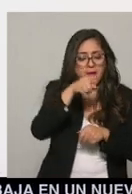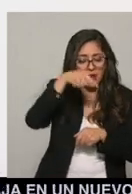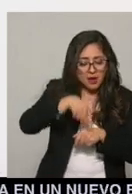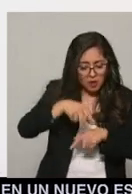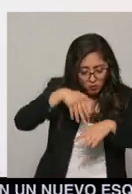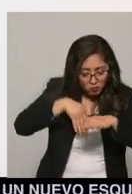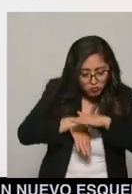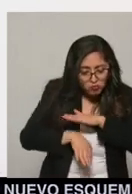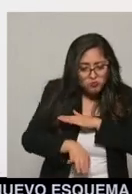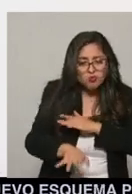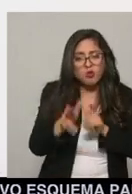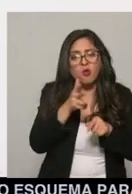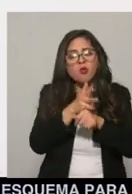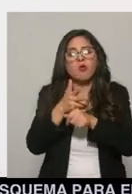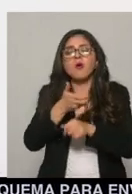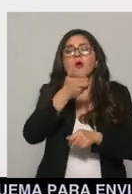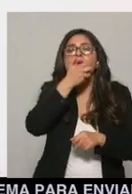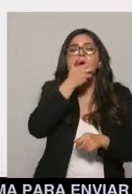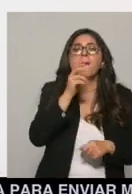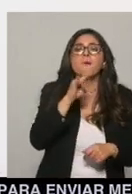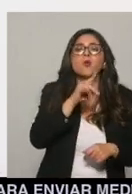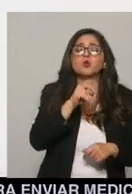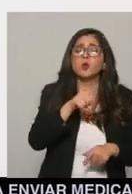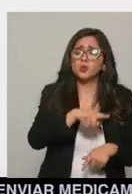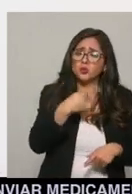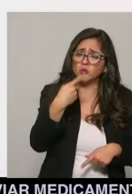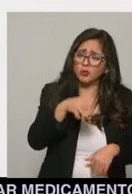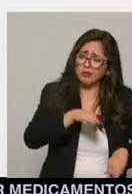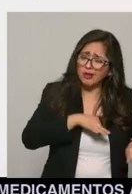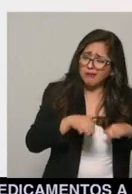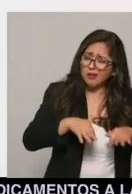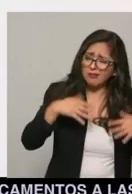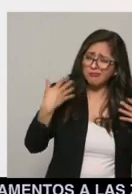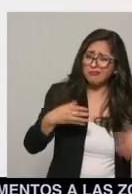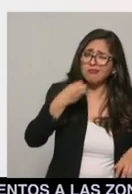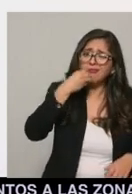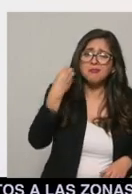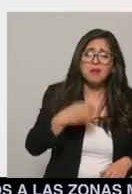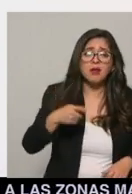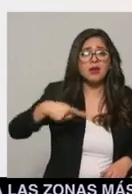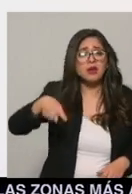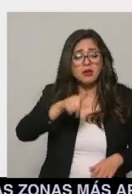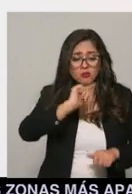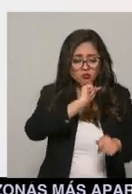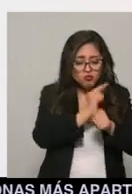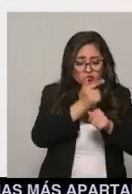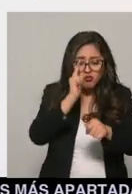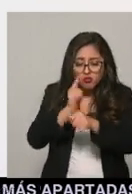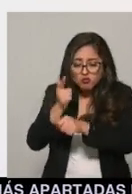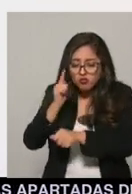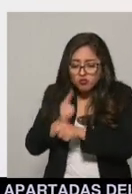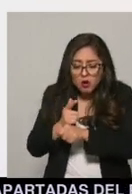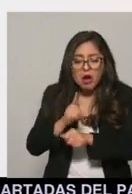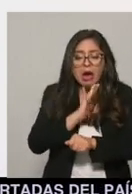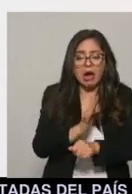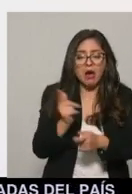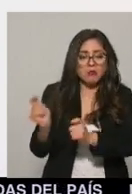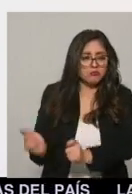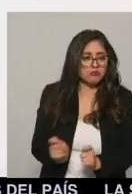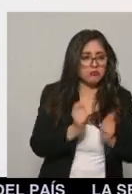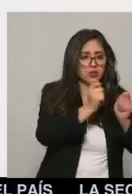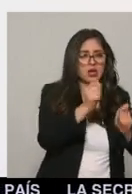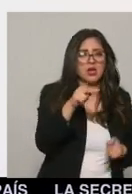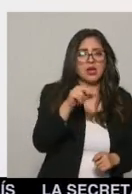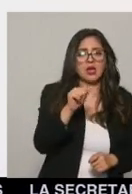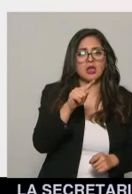por toma de buzo, pues, ¿no? Es impresionante. Y sí, los hallazgos que hacen, que los comparten en esta pieza que está avalada por National Geographic,